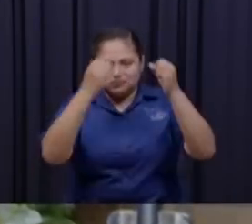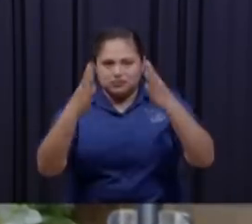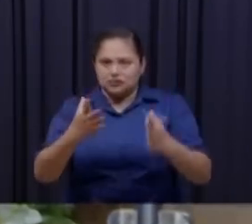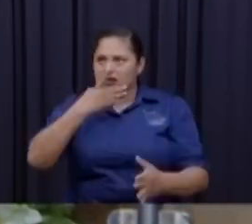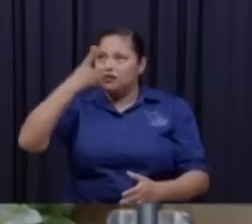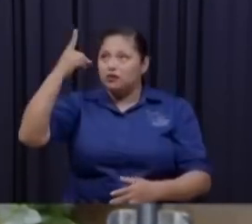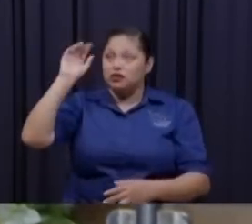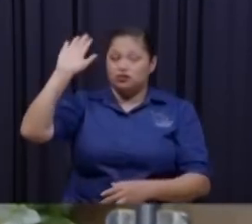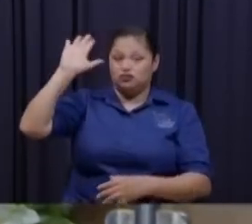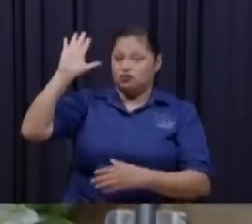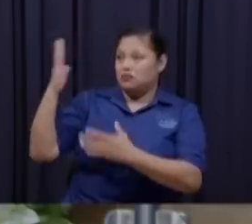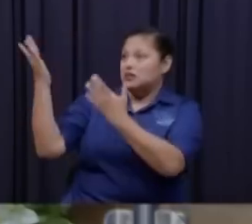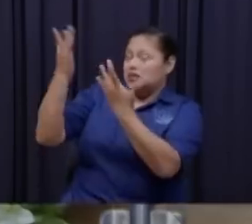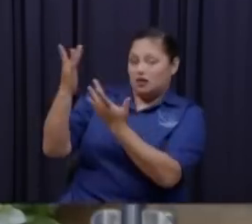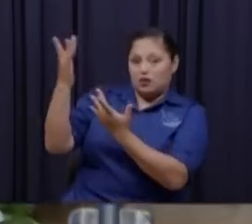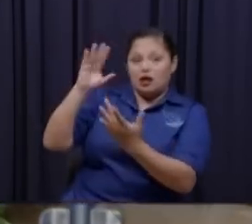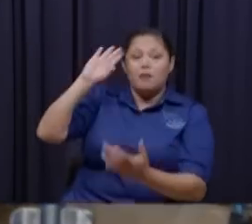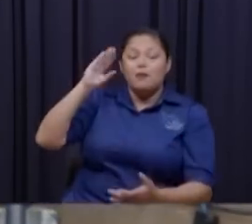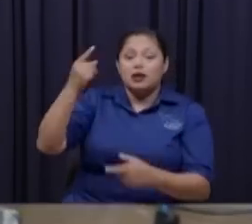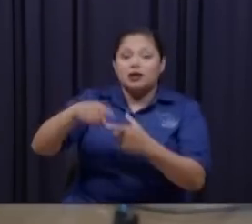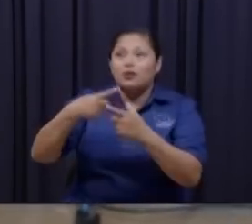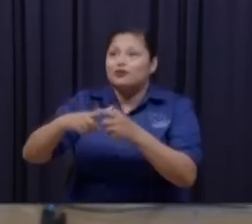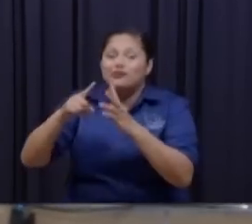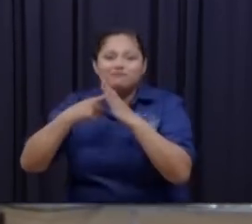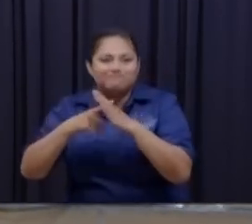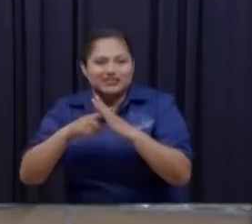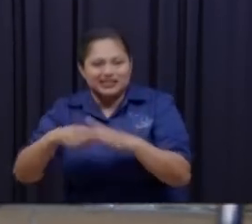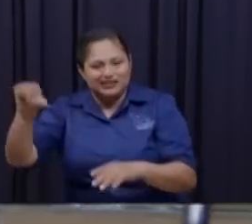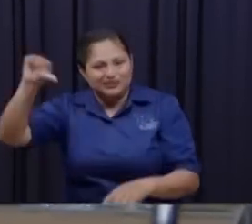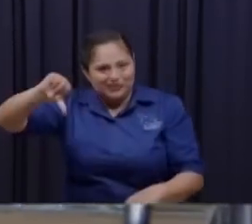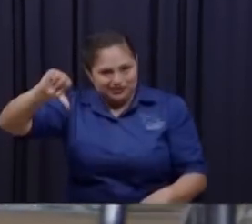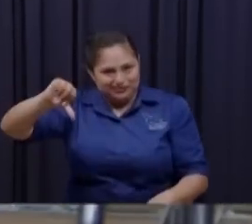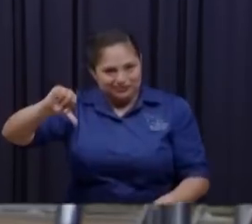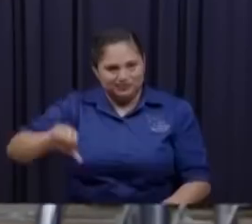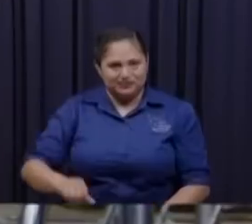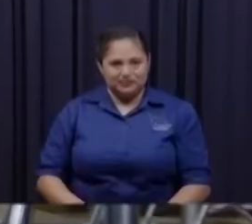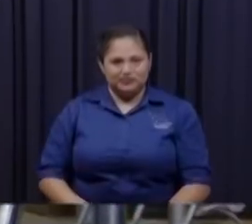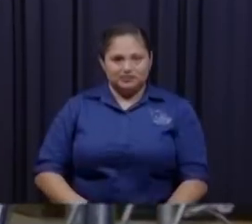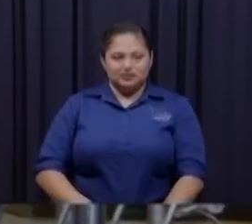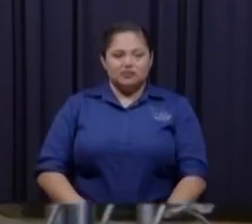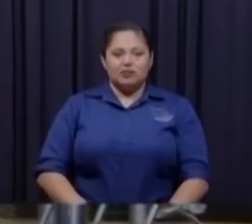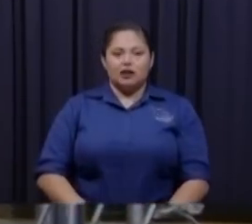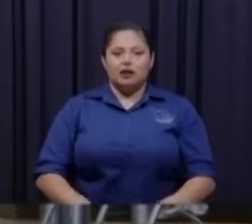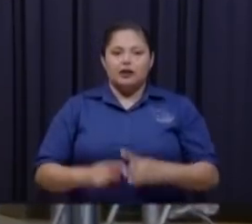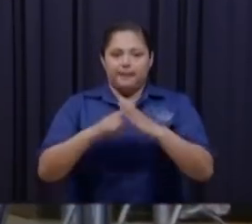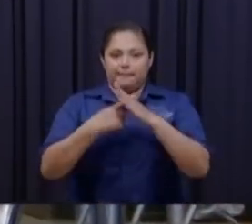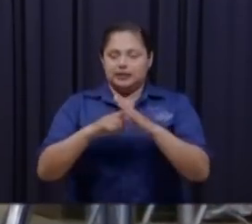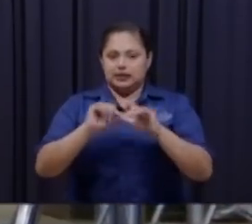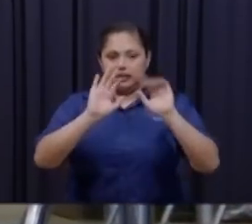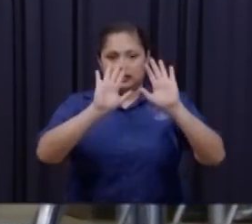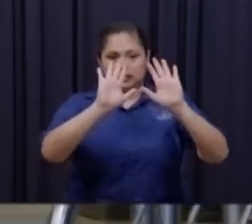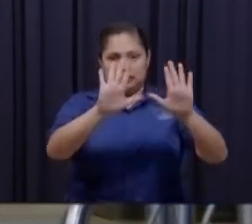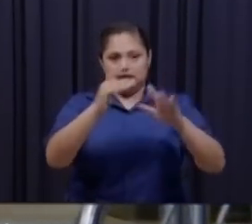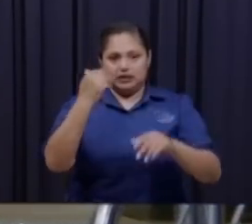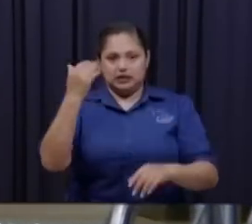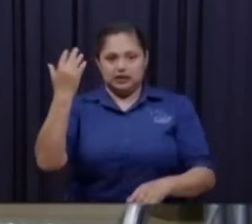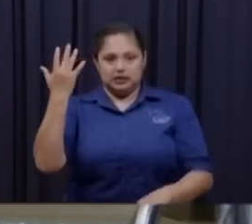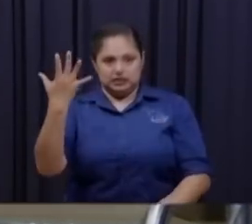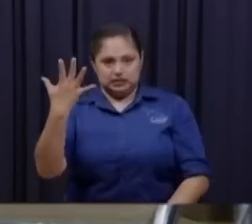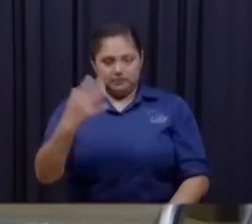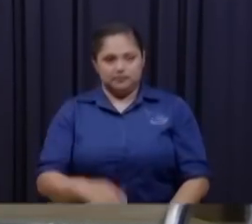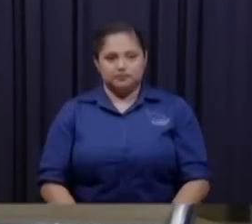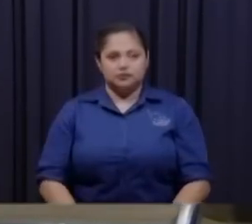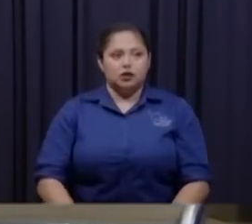misericordia. Porque cuando empieza la maldición, vamos a ver, empieza en el 15, ¿verdad, hermano? Vamos a